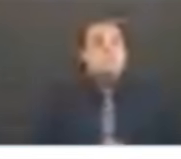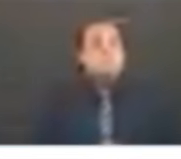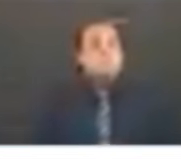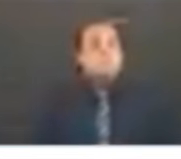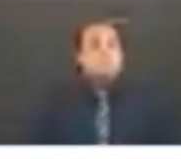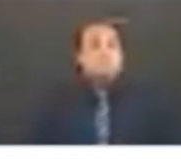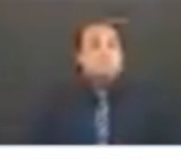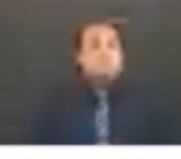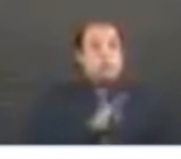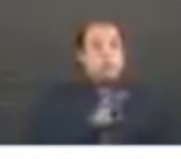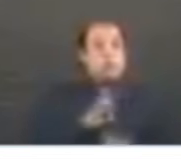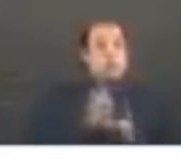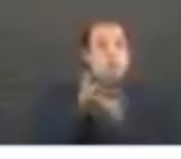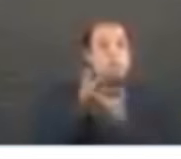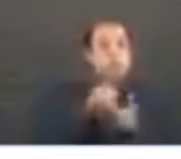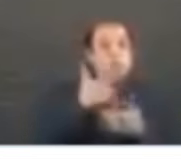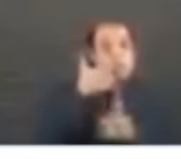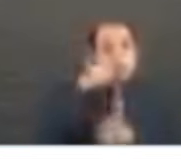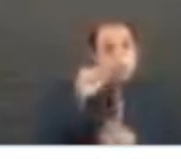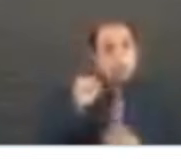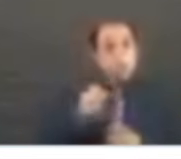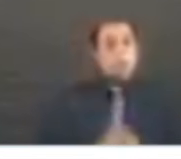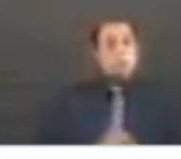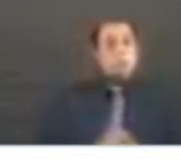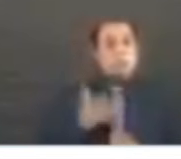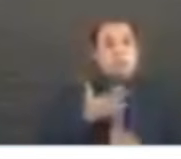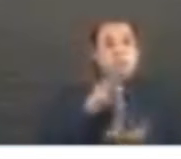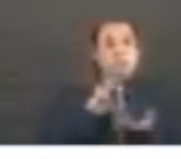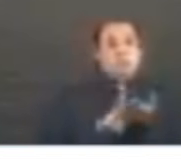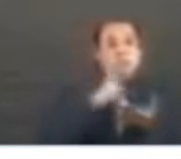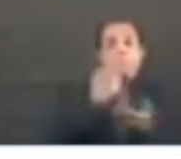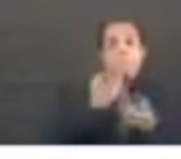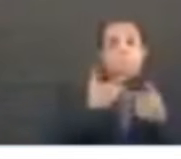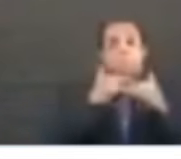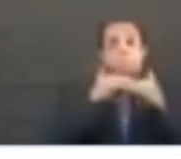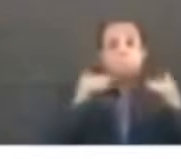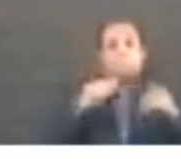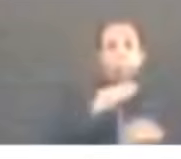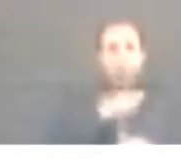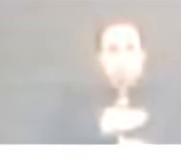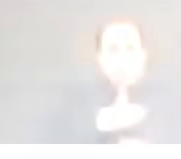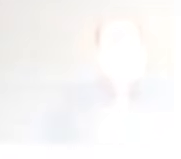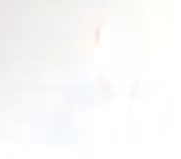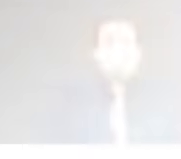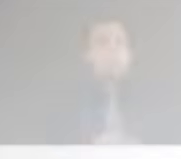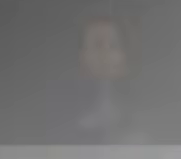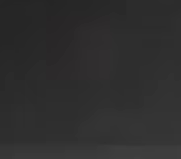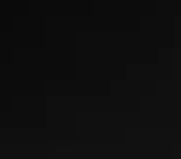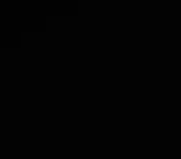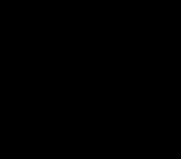que pueda distribuirse el gas y que se dé un precio justo. Muchas gracias, buen día a todas y todos.